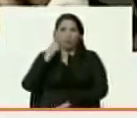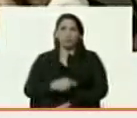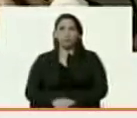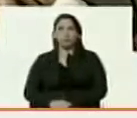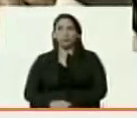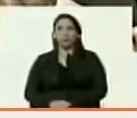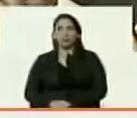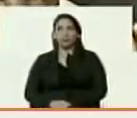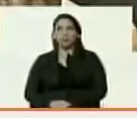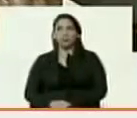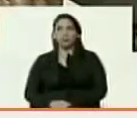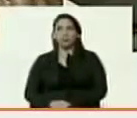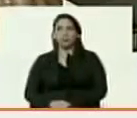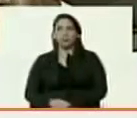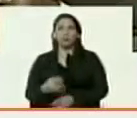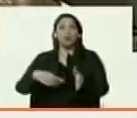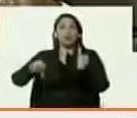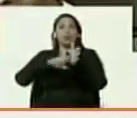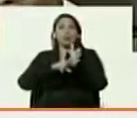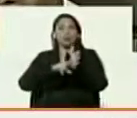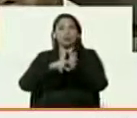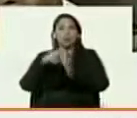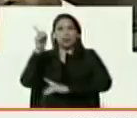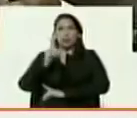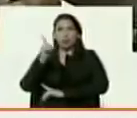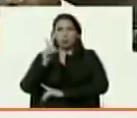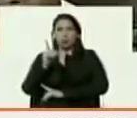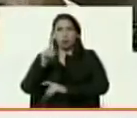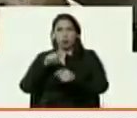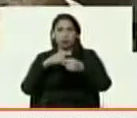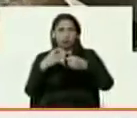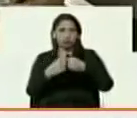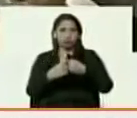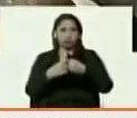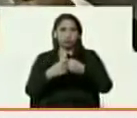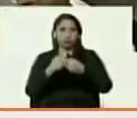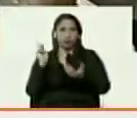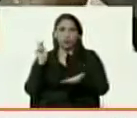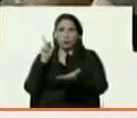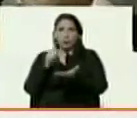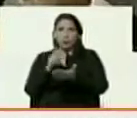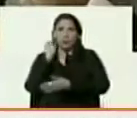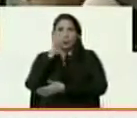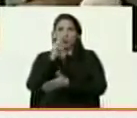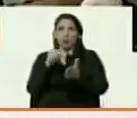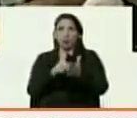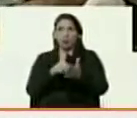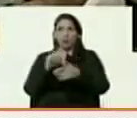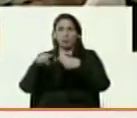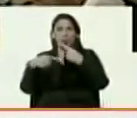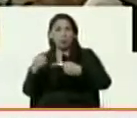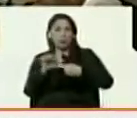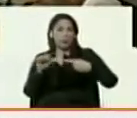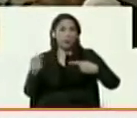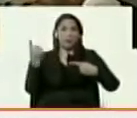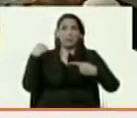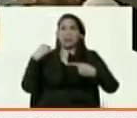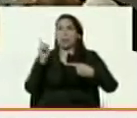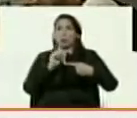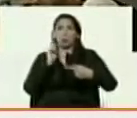sucedió con el regreso de los diputados de la fracción de Gran Polo Patriótico al Parlamento luego de que la semana pasada no se reintegraron como se esperaba?